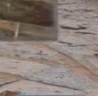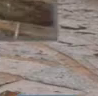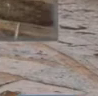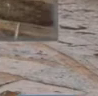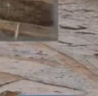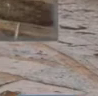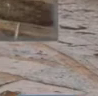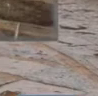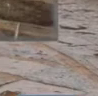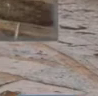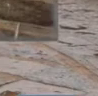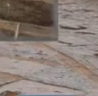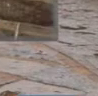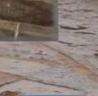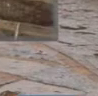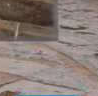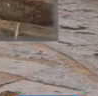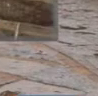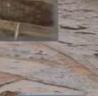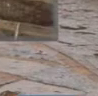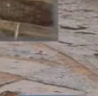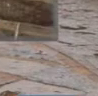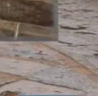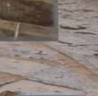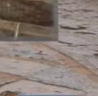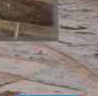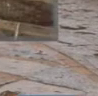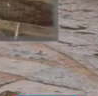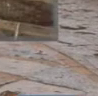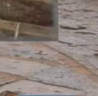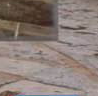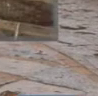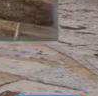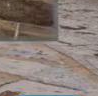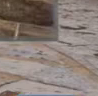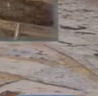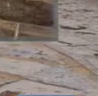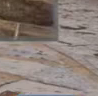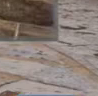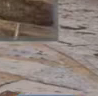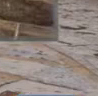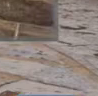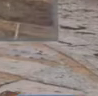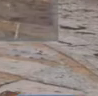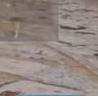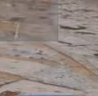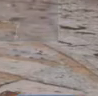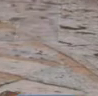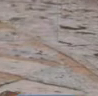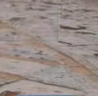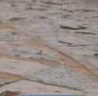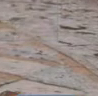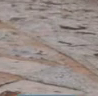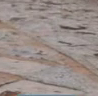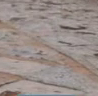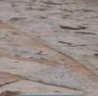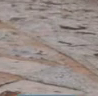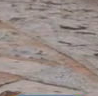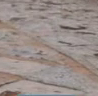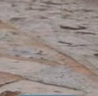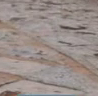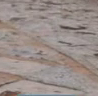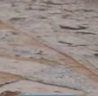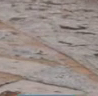de recovecos, de pasadizos, de escondites, en los que Don Fermín de Mendoza, este hombre, gustaba